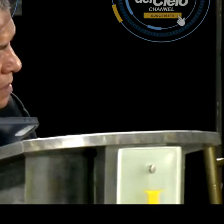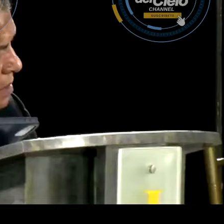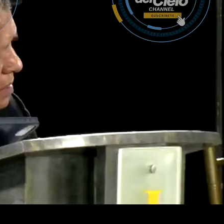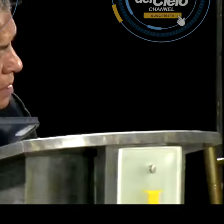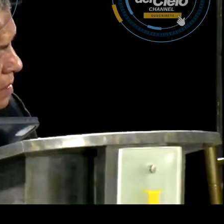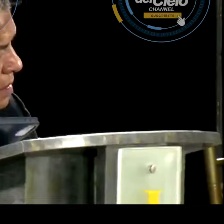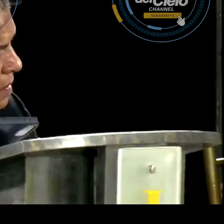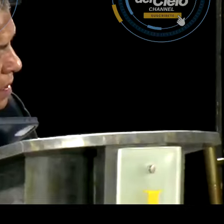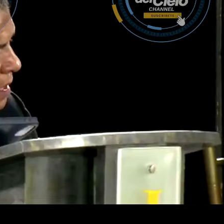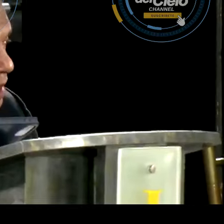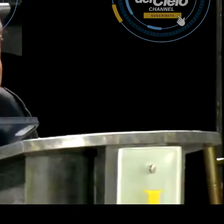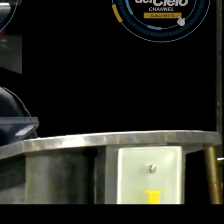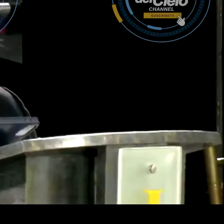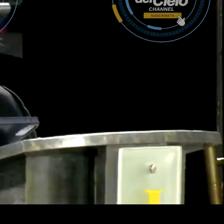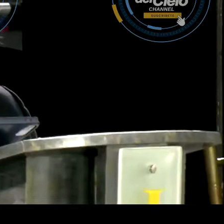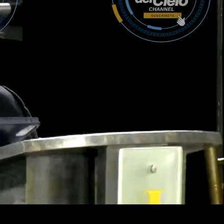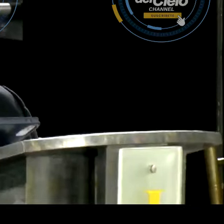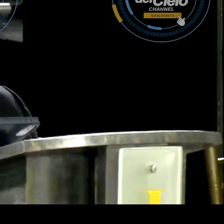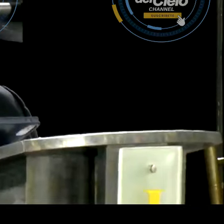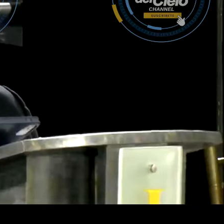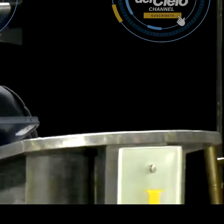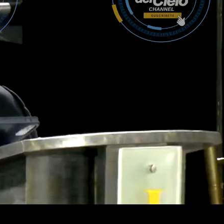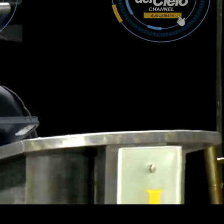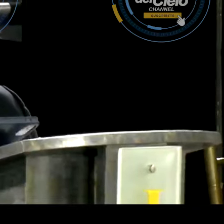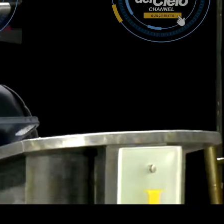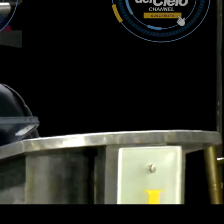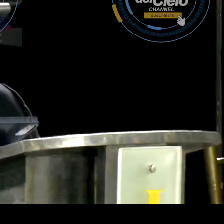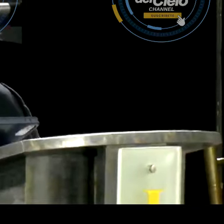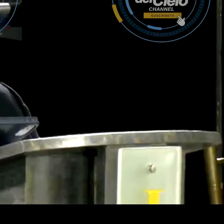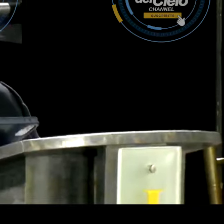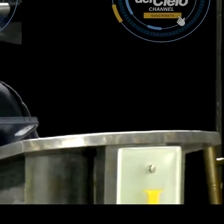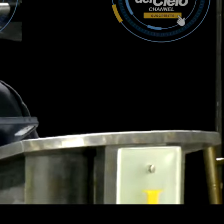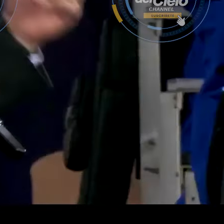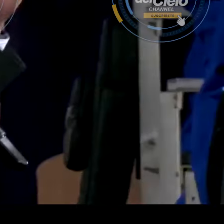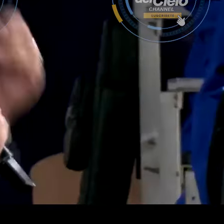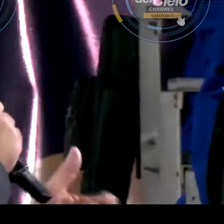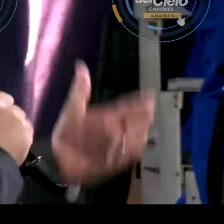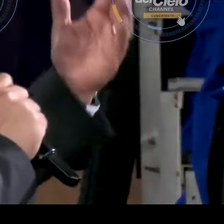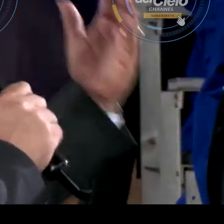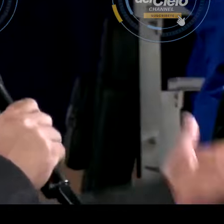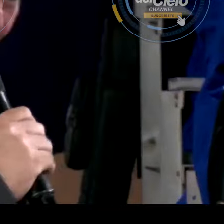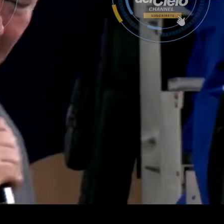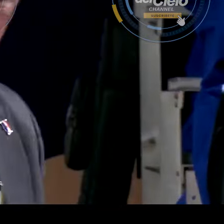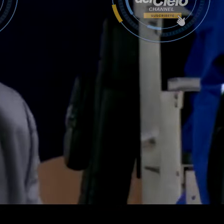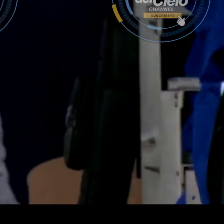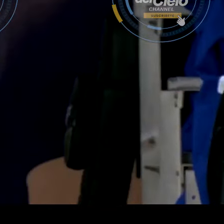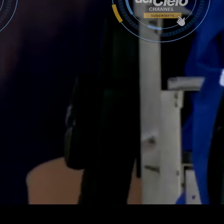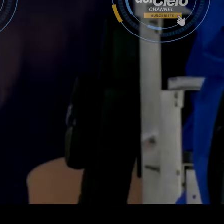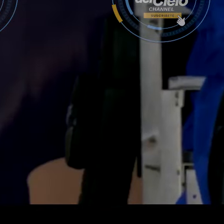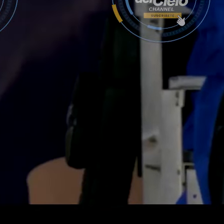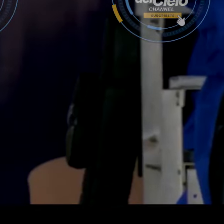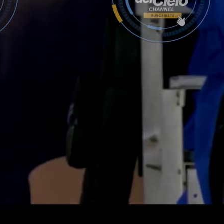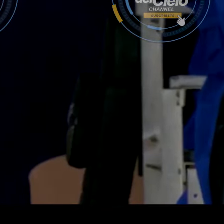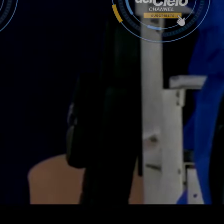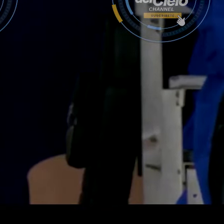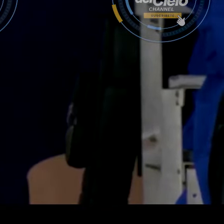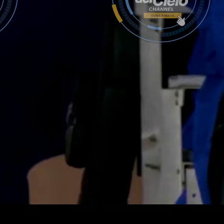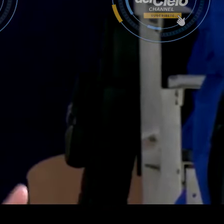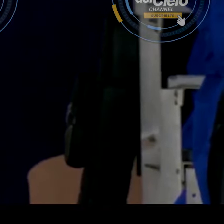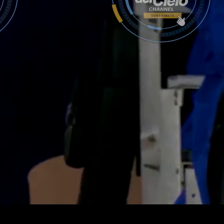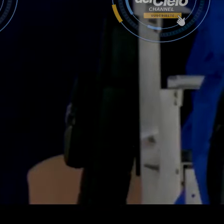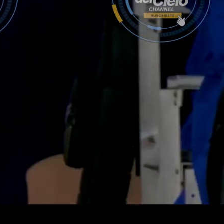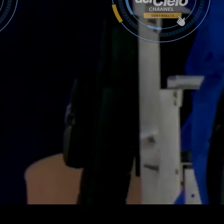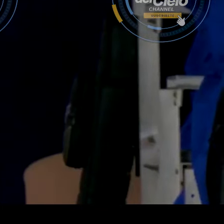nada, solo es amor. Pues permítame decirle que el evangelio de Cristo es diferente. Y ahora le voy